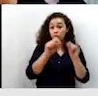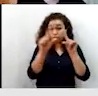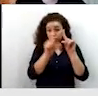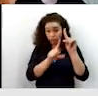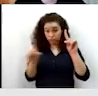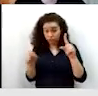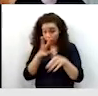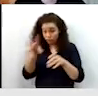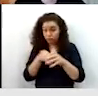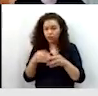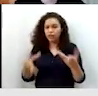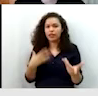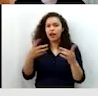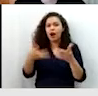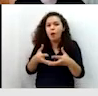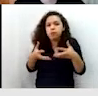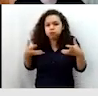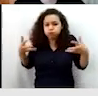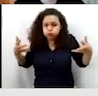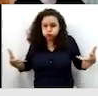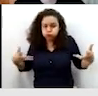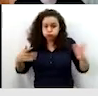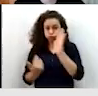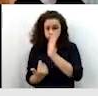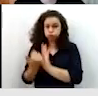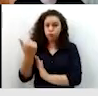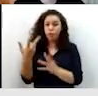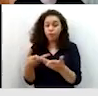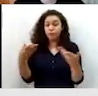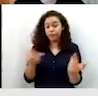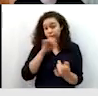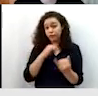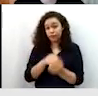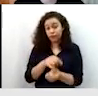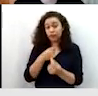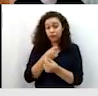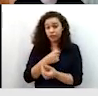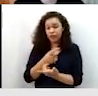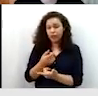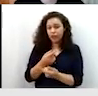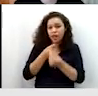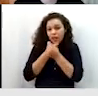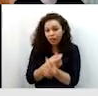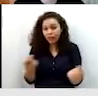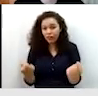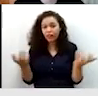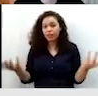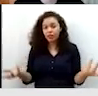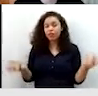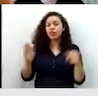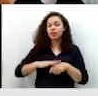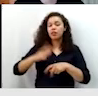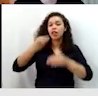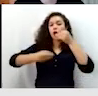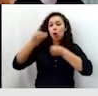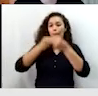una epidemia de sobrepeso y obesidad que ya inclusive está presentándose desde edades muy tempranas, sobre todo por el tipo de consumo de